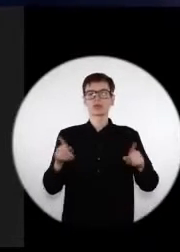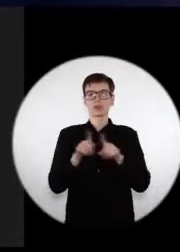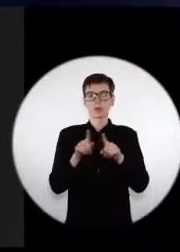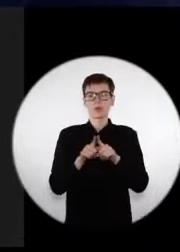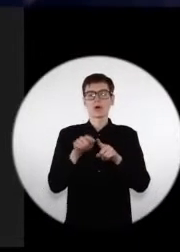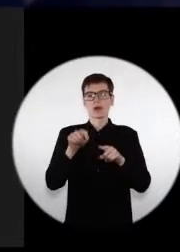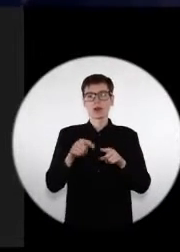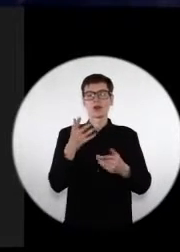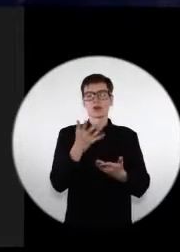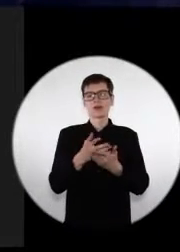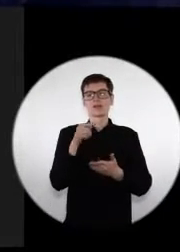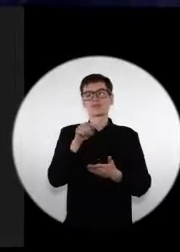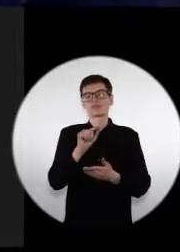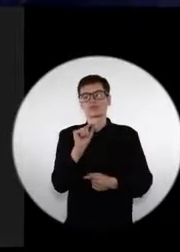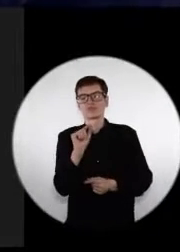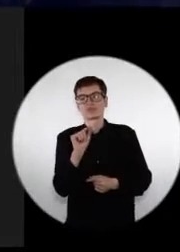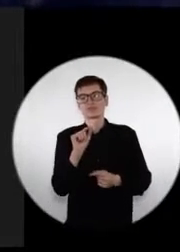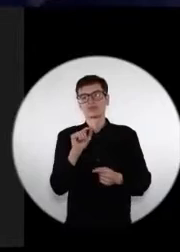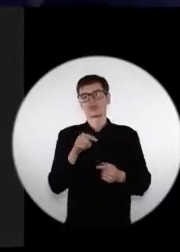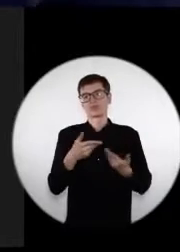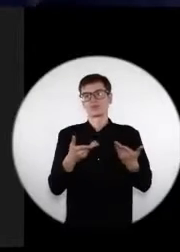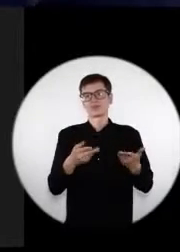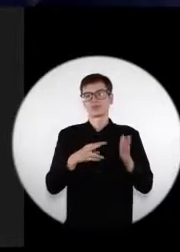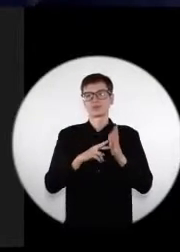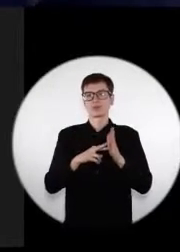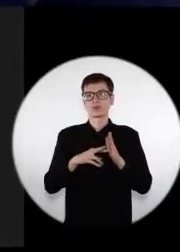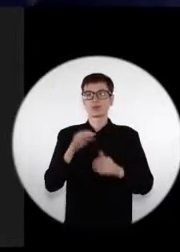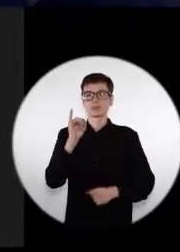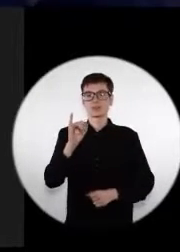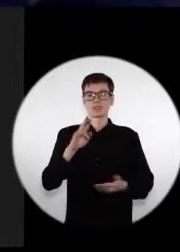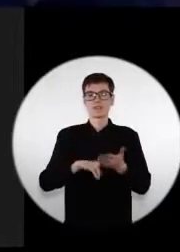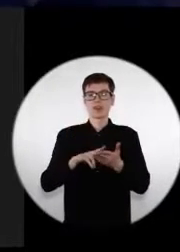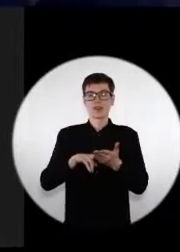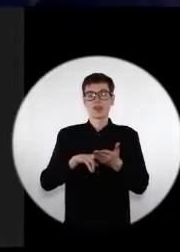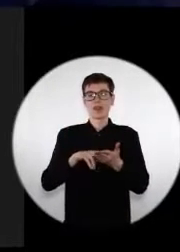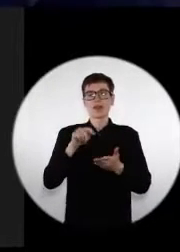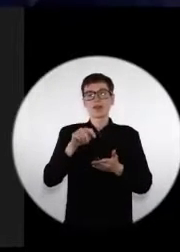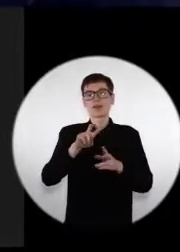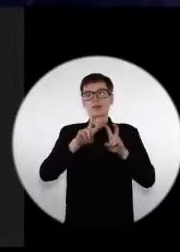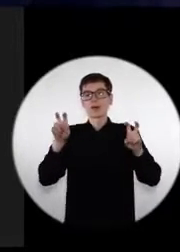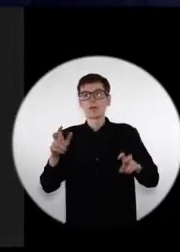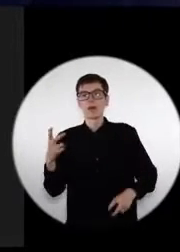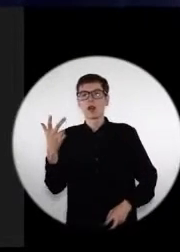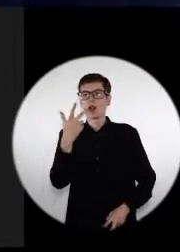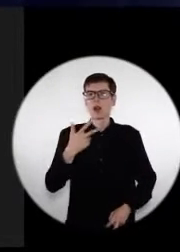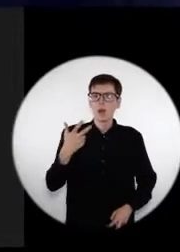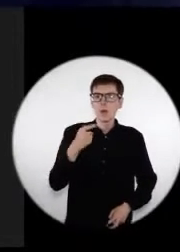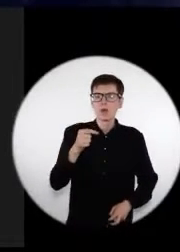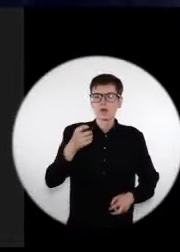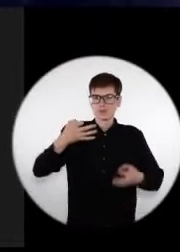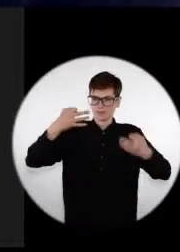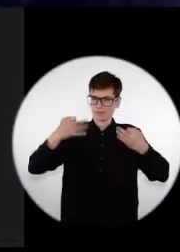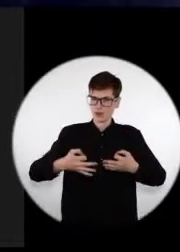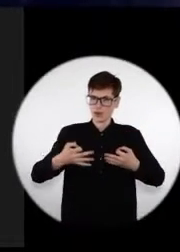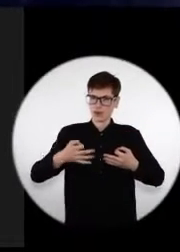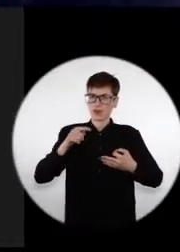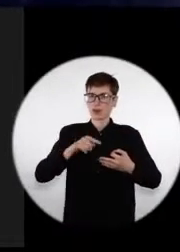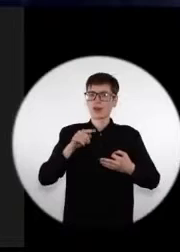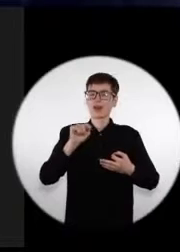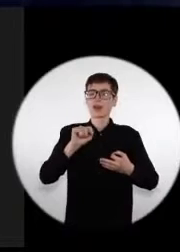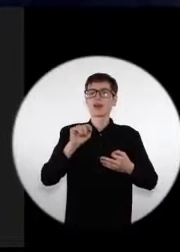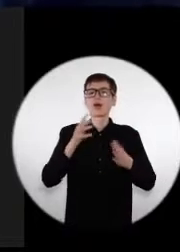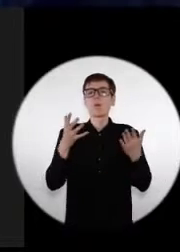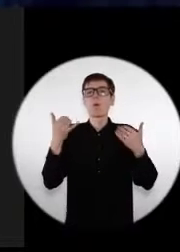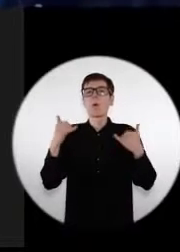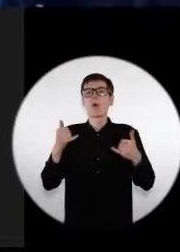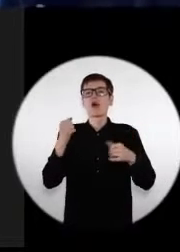no es tan fácil no está en directo entonces igual está ese gesto ahí claro está más